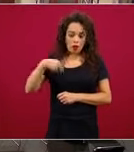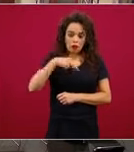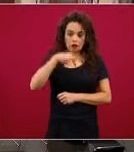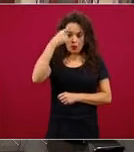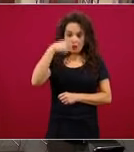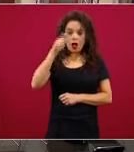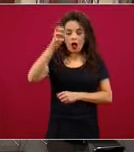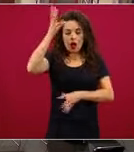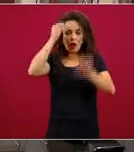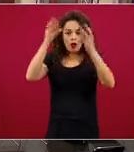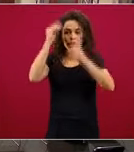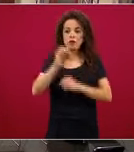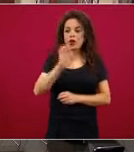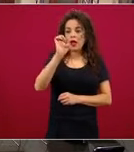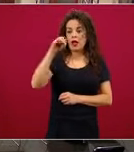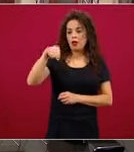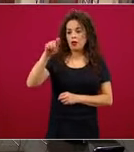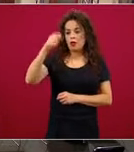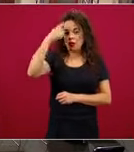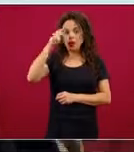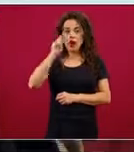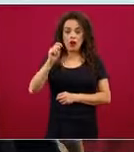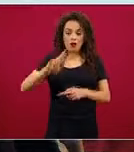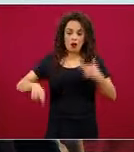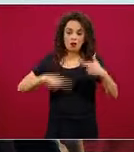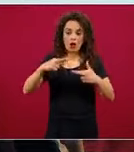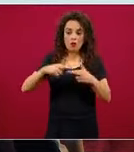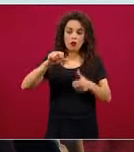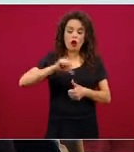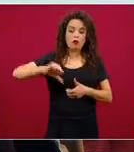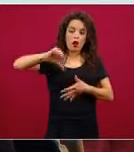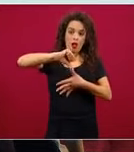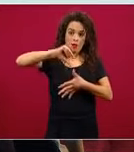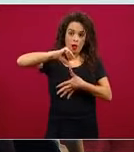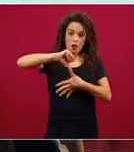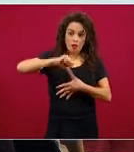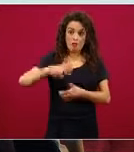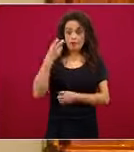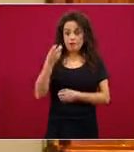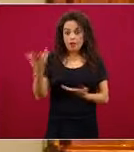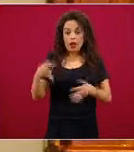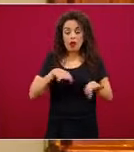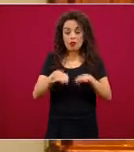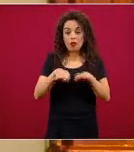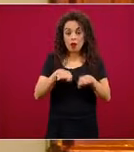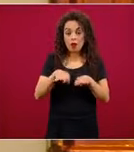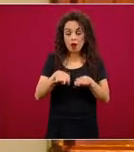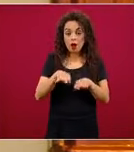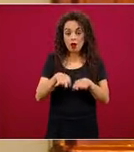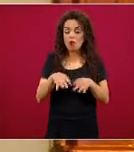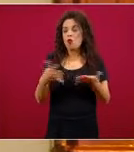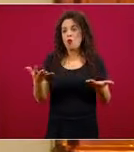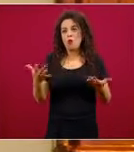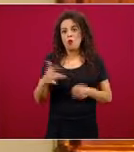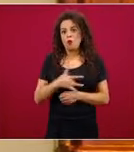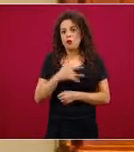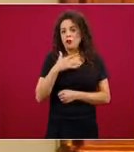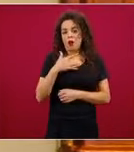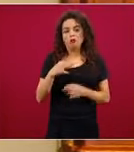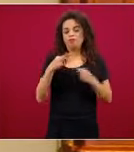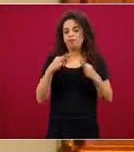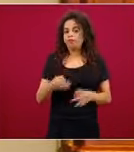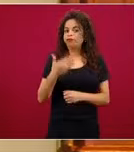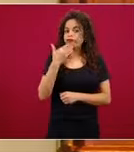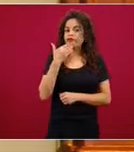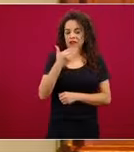MT en la región de las Américas. Entonces ha sido un trabajo de alguna manera muy gratificante porque hemos podido lograr que